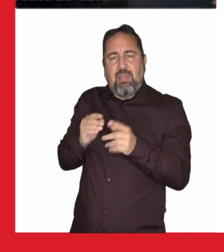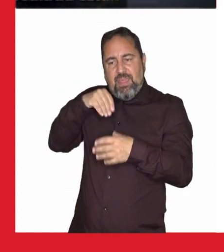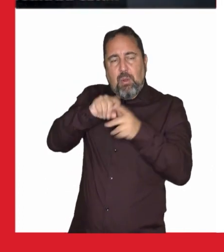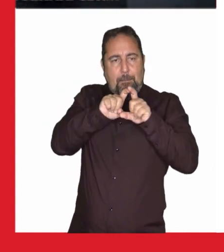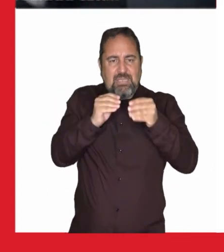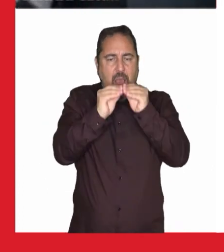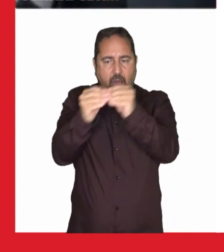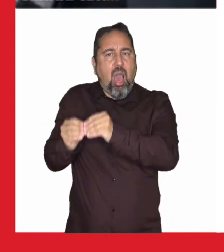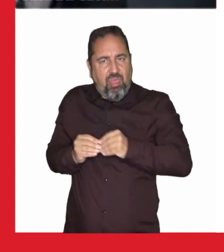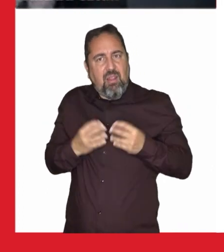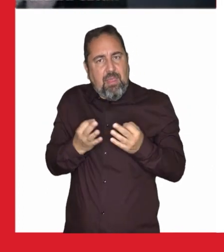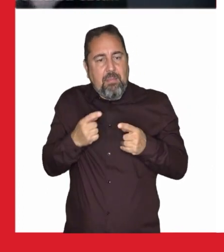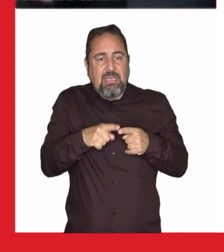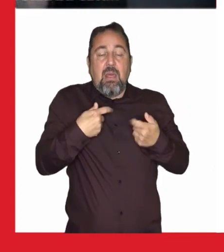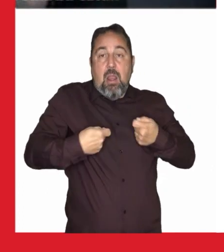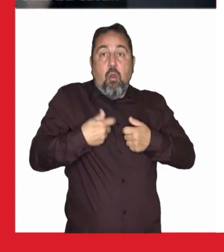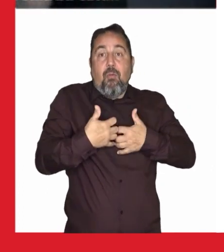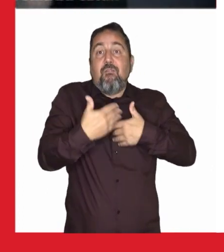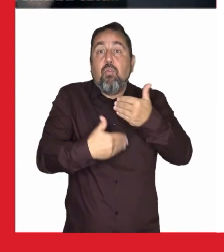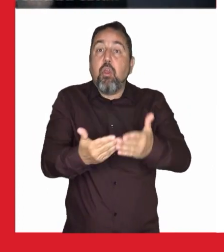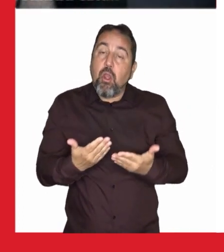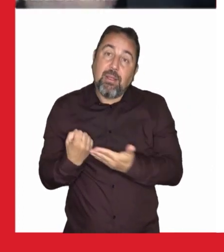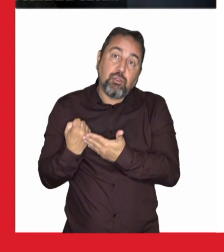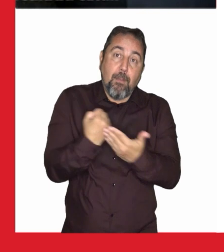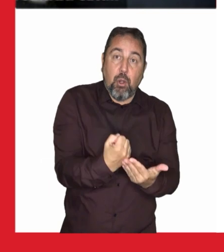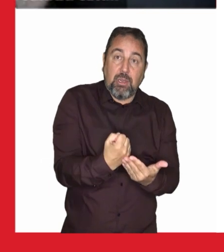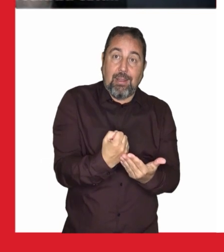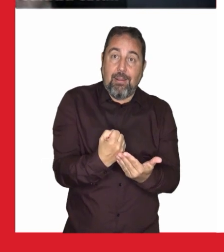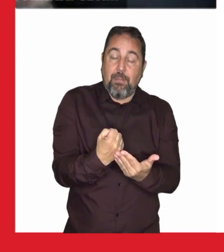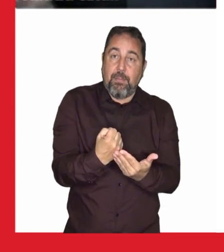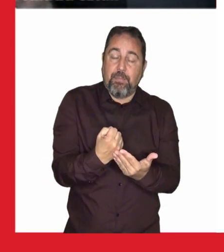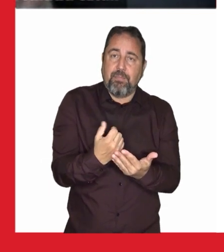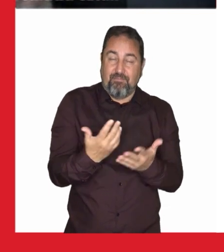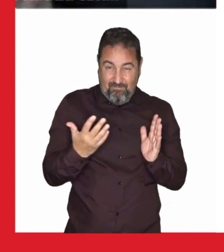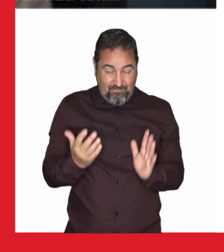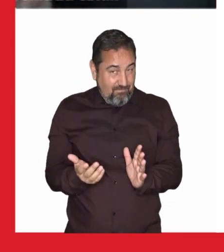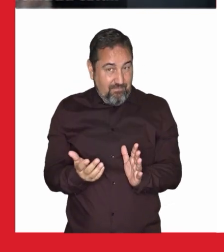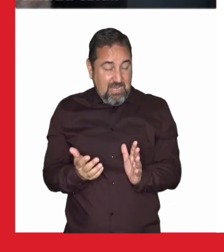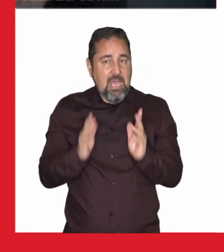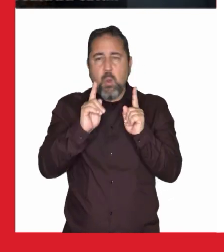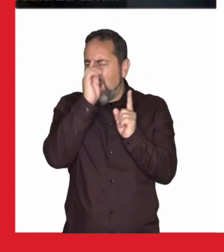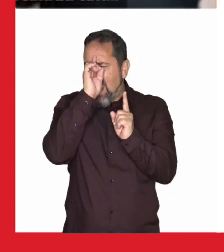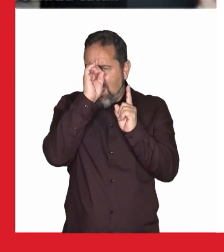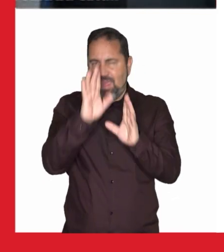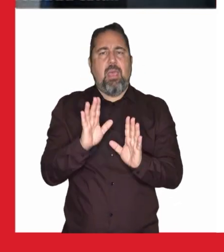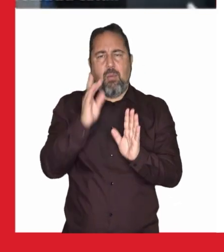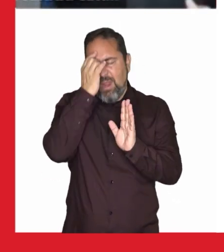todas esas otras cosas que hay que hacer en una empresa para que el negocio funcione.